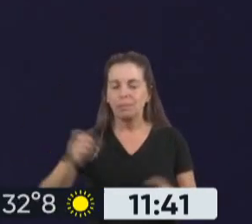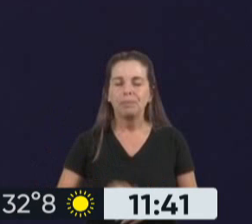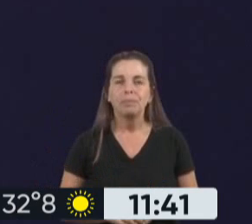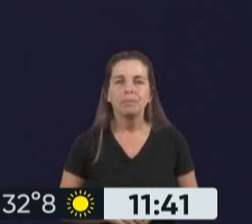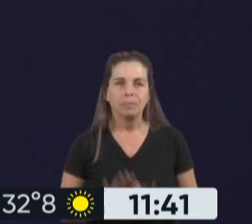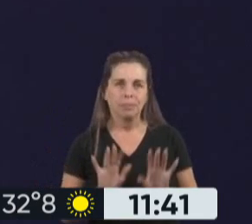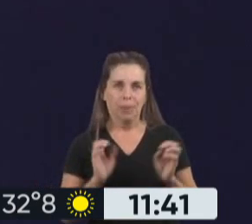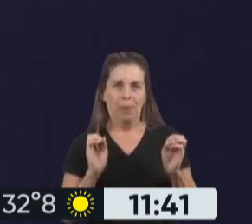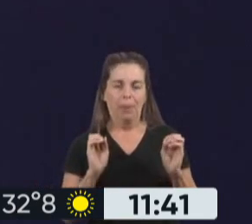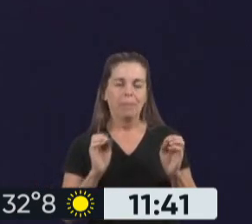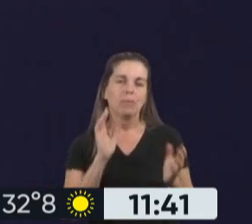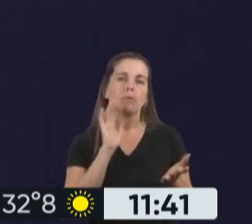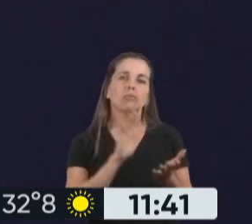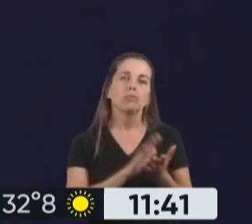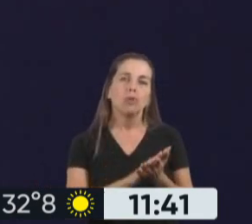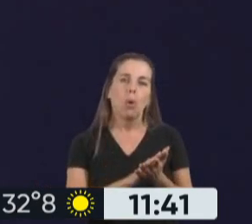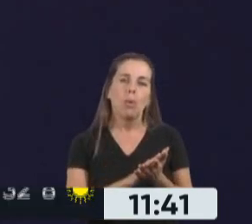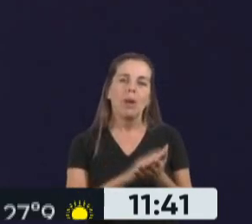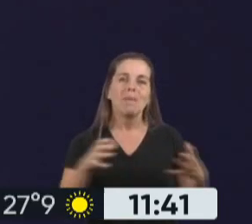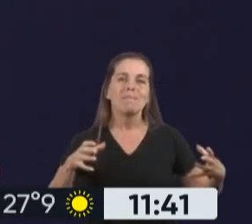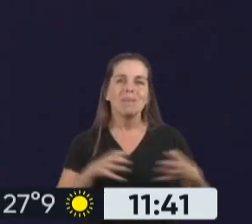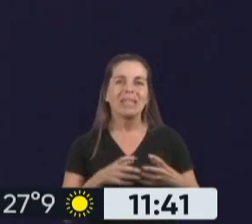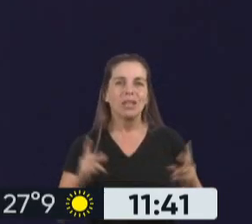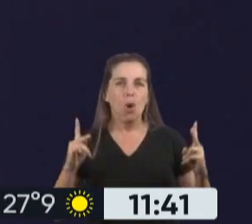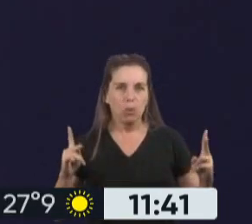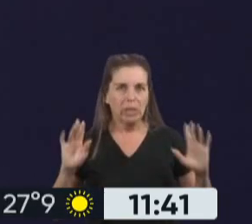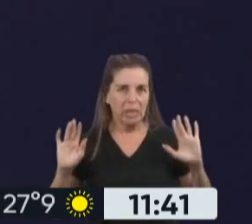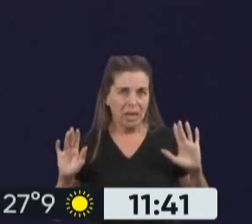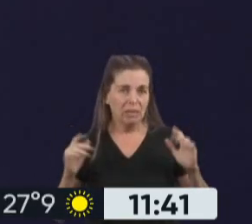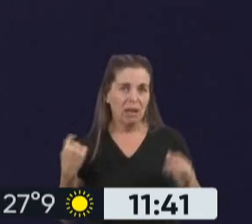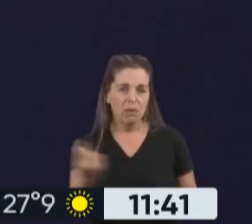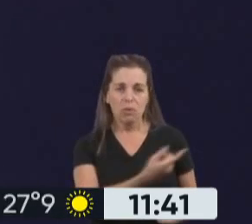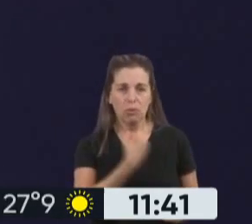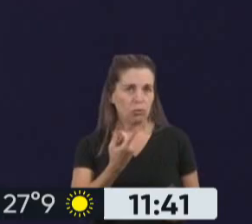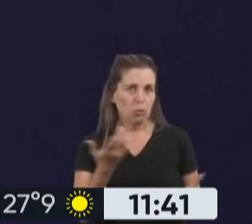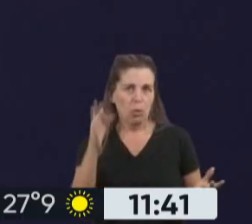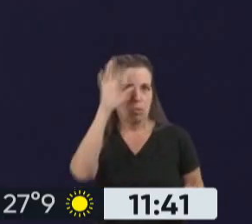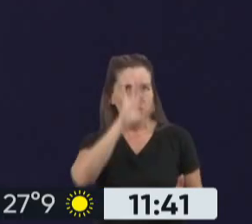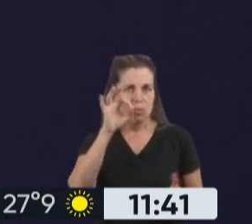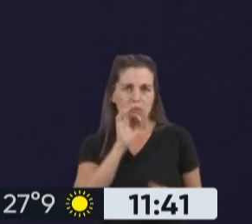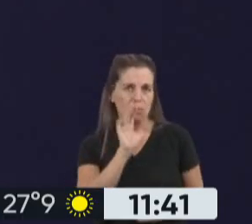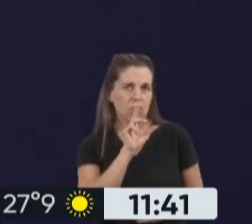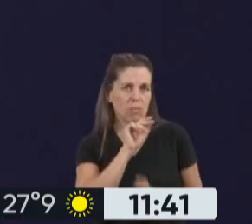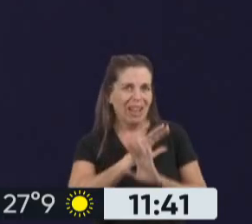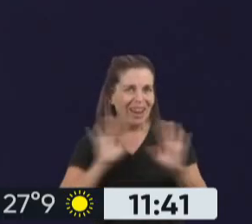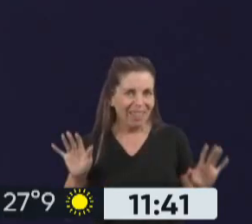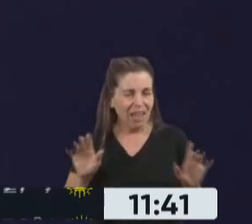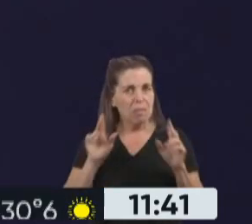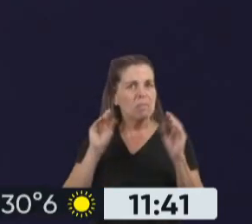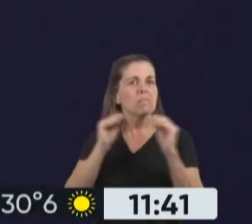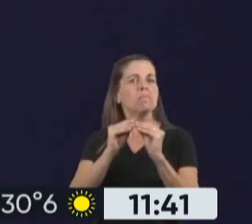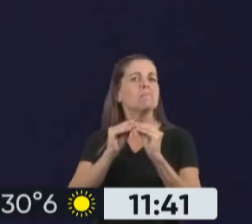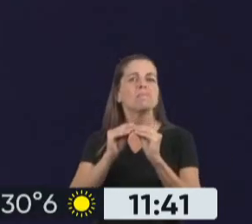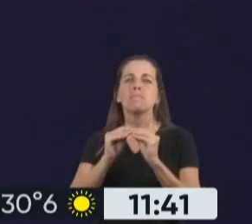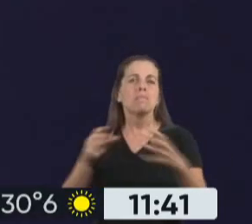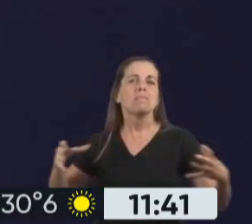respecto al Partido Justicialista, no tenemos nada para decir. Es un tema estrictamente